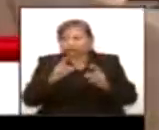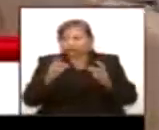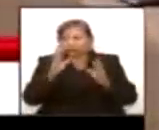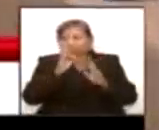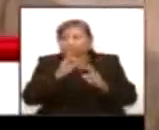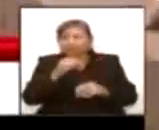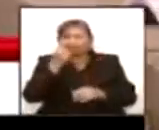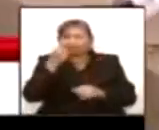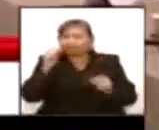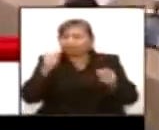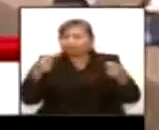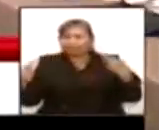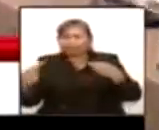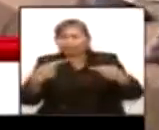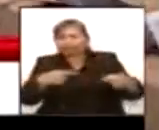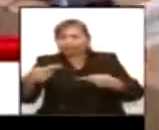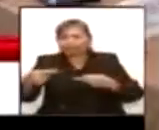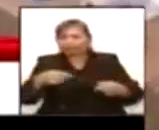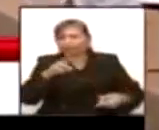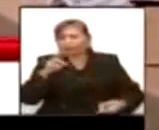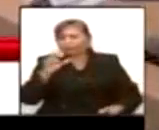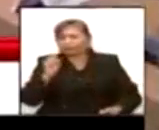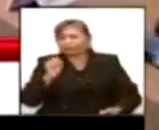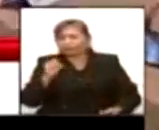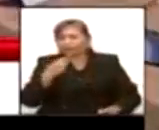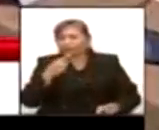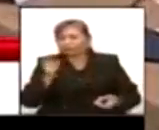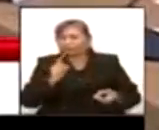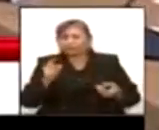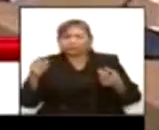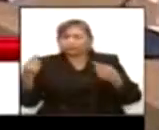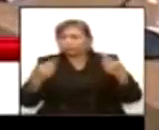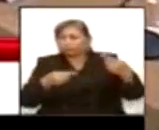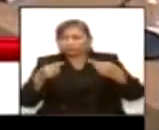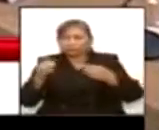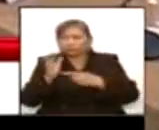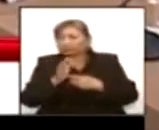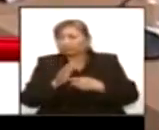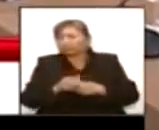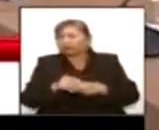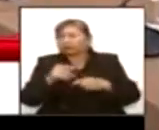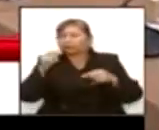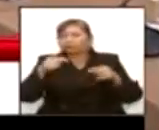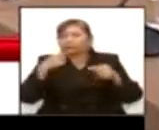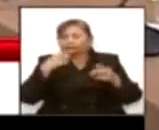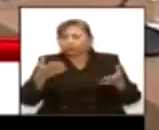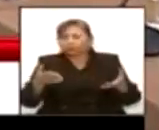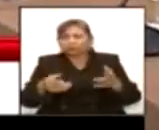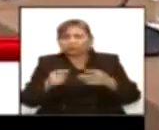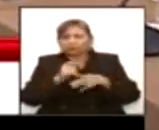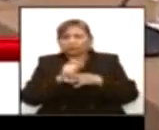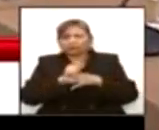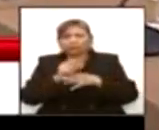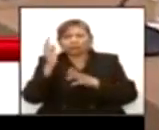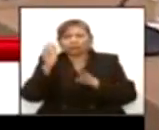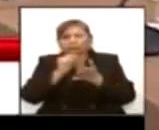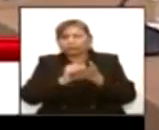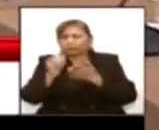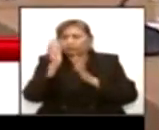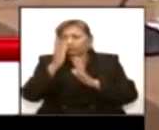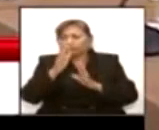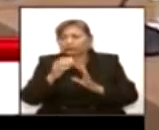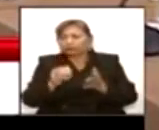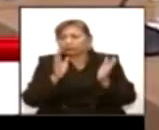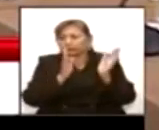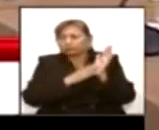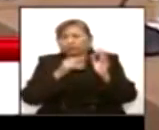Congreso. Quiero confrontar al congresista Rosas. Acá no se trata de confrontar ni de decir. Ella cree que está en un taller, en un seminario que promueve la